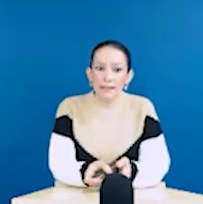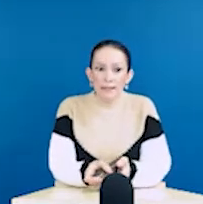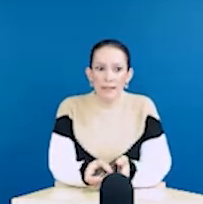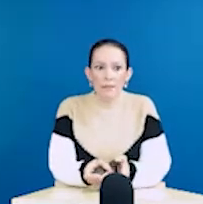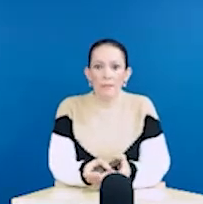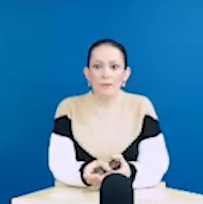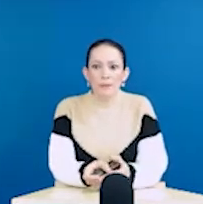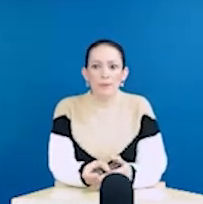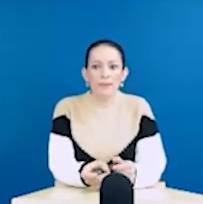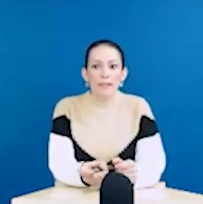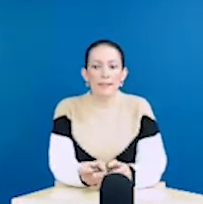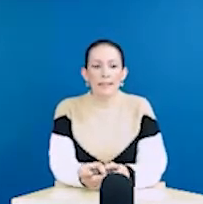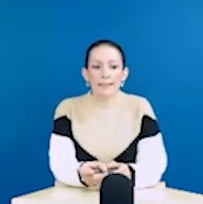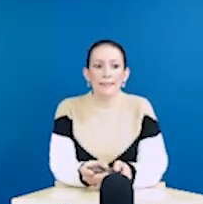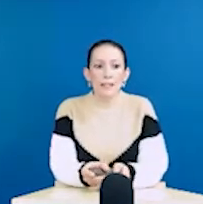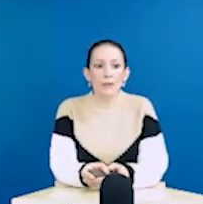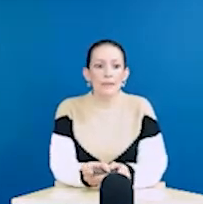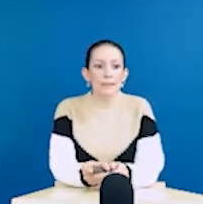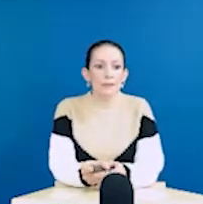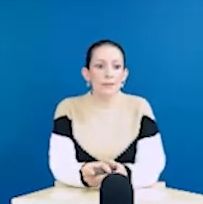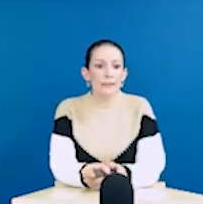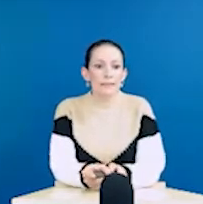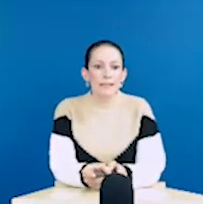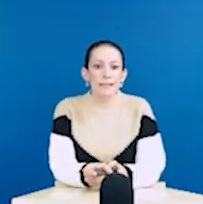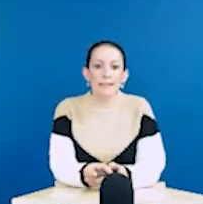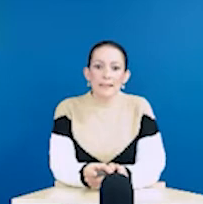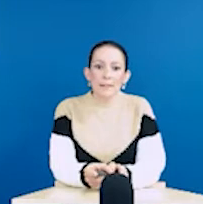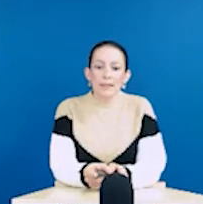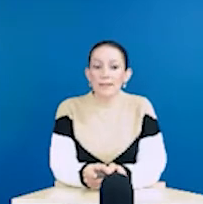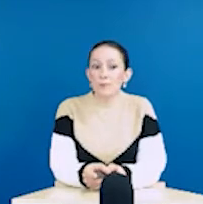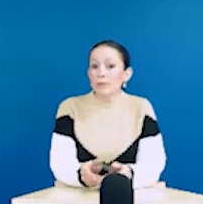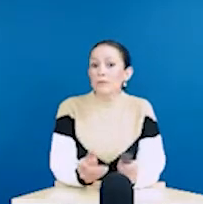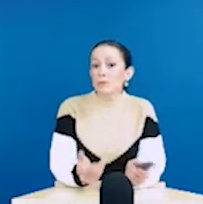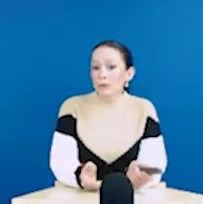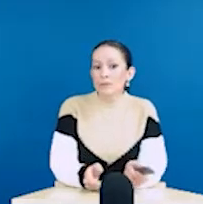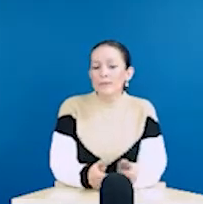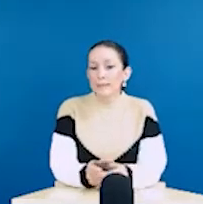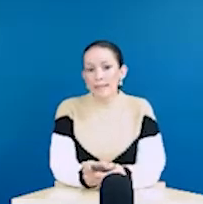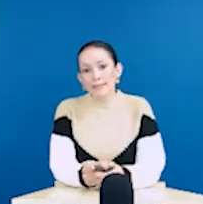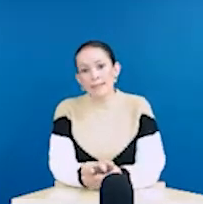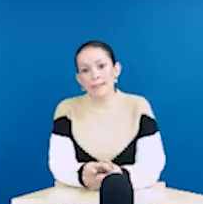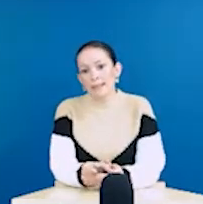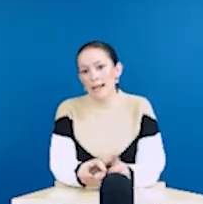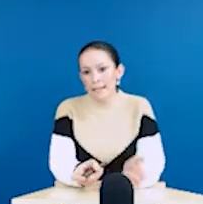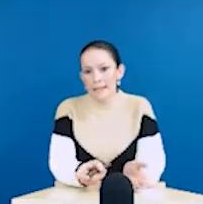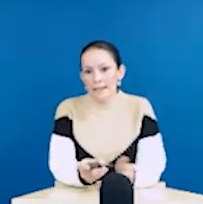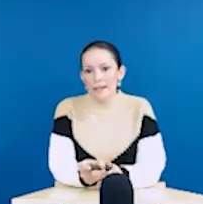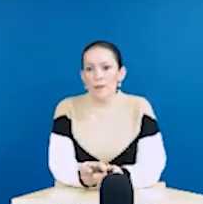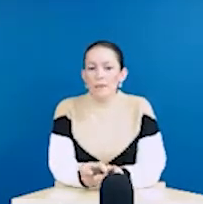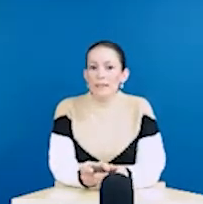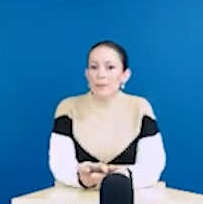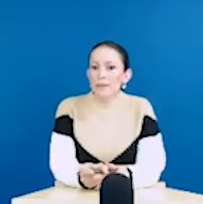que evitan la formación de esas células cancerosas, ya sea mediante su destrucción, si ya están